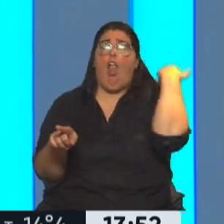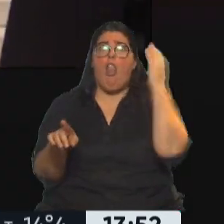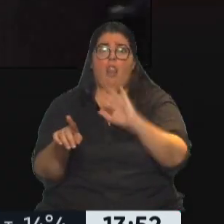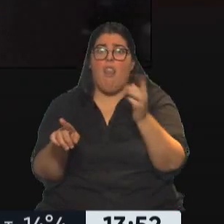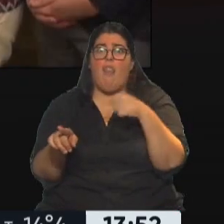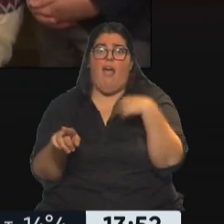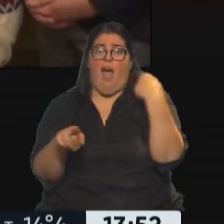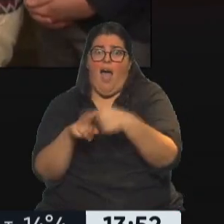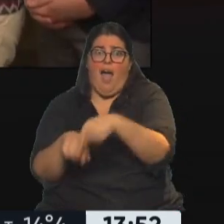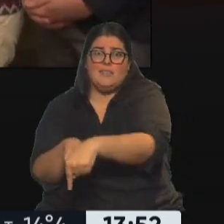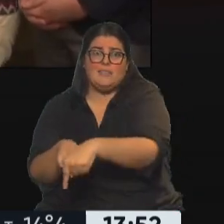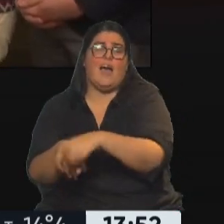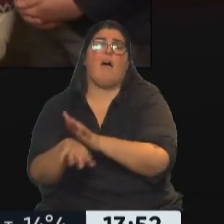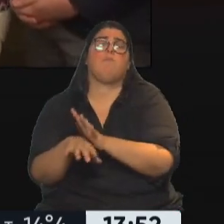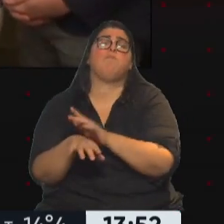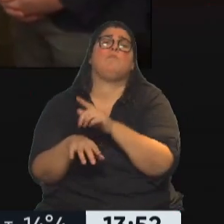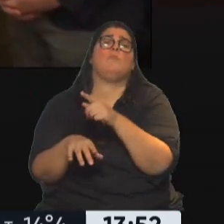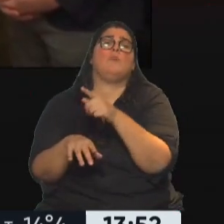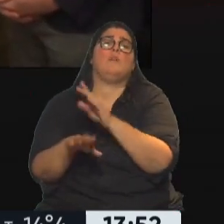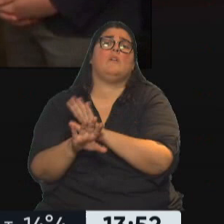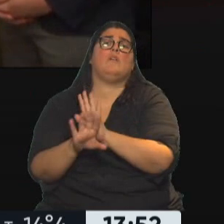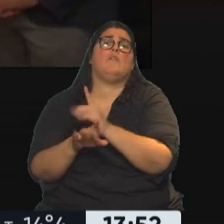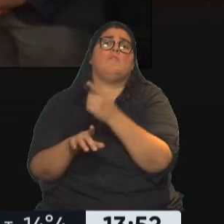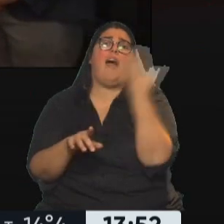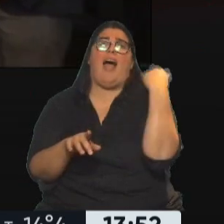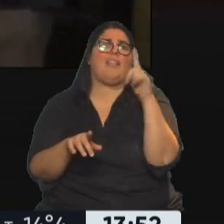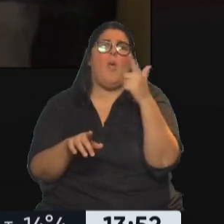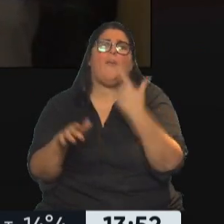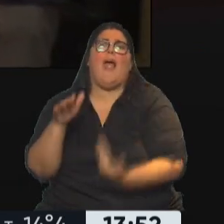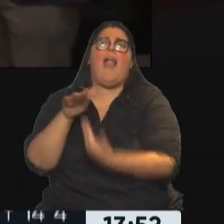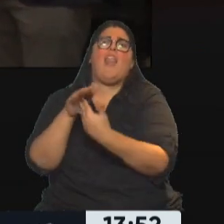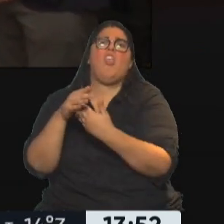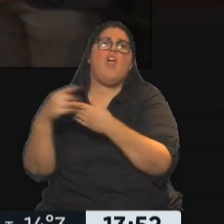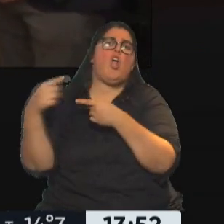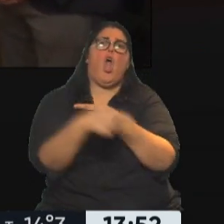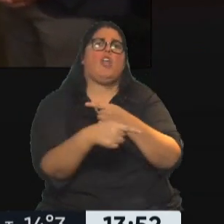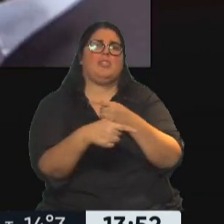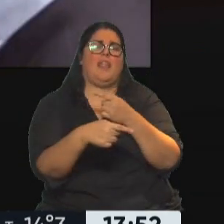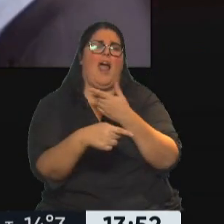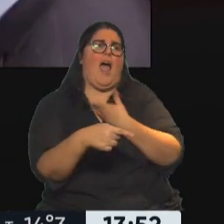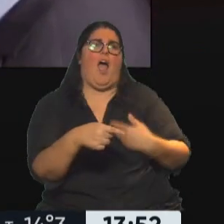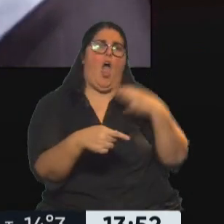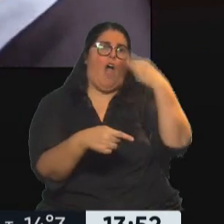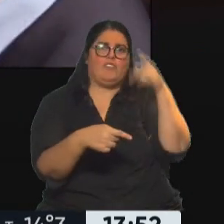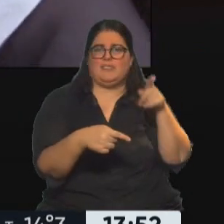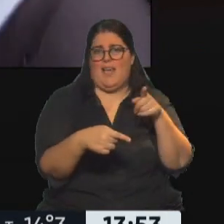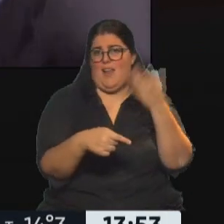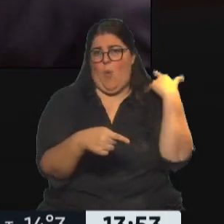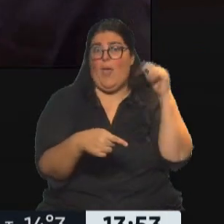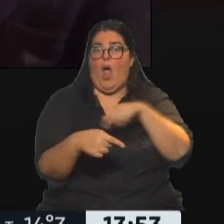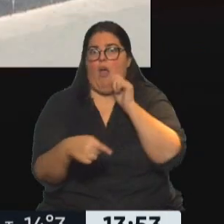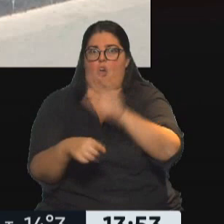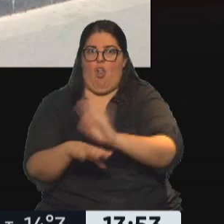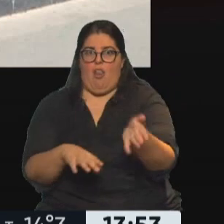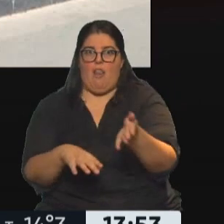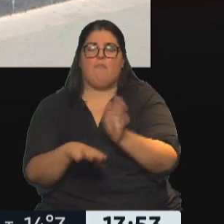vuelta, fue ubicarse como líder de la oposición a partir de presentarse como un potencial primer ministro. Tenemos